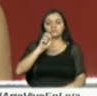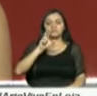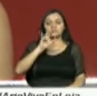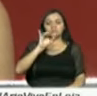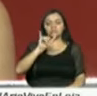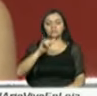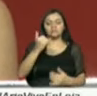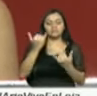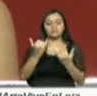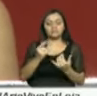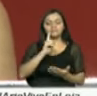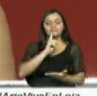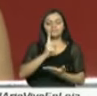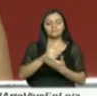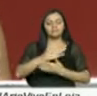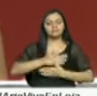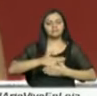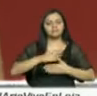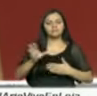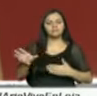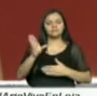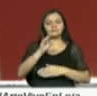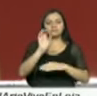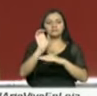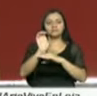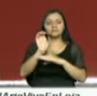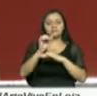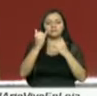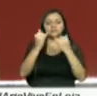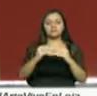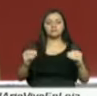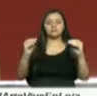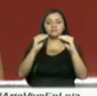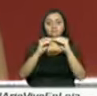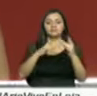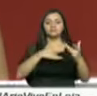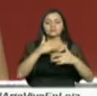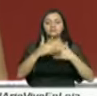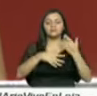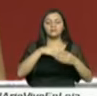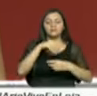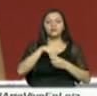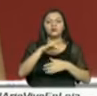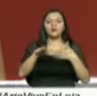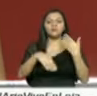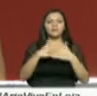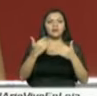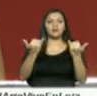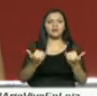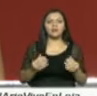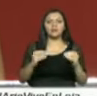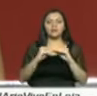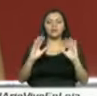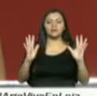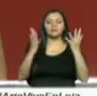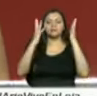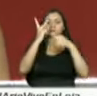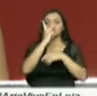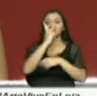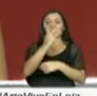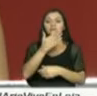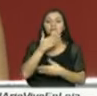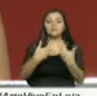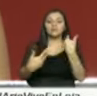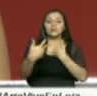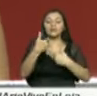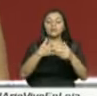sea una realidad para el disfrute de los ecuatorianos, quien tuvo la sensibilidad de acunar el primer Festival Internacional de Artes